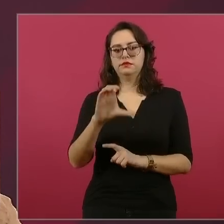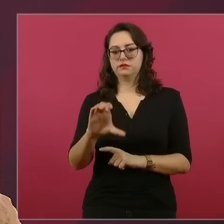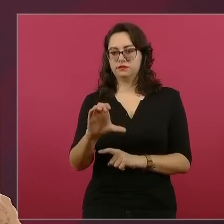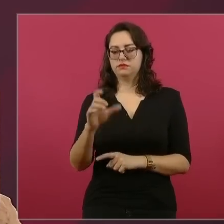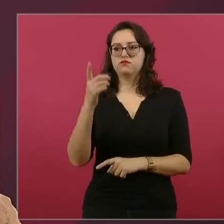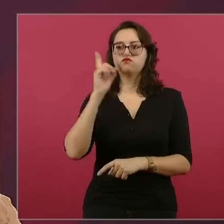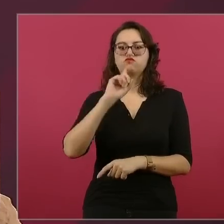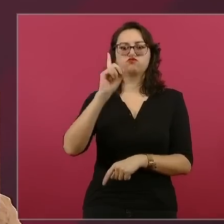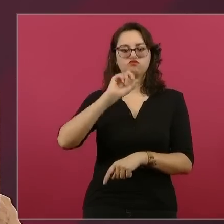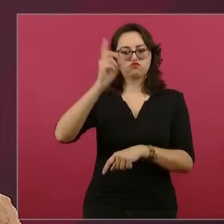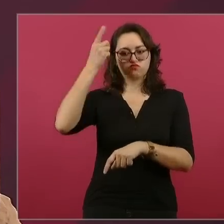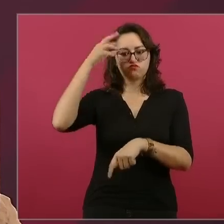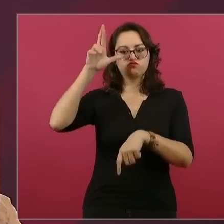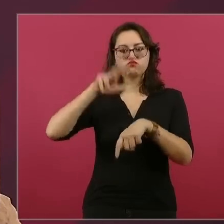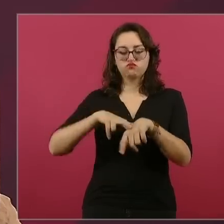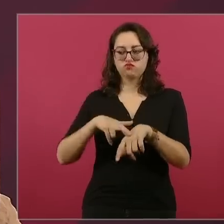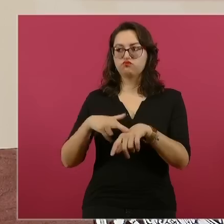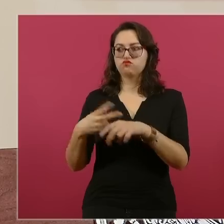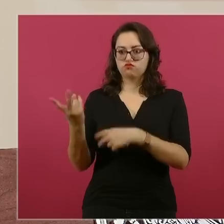Constantemente